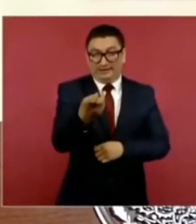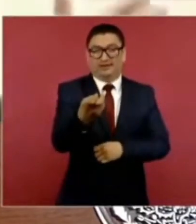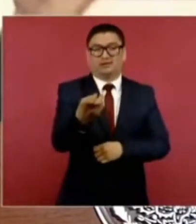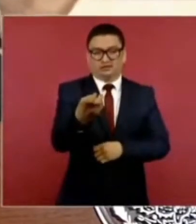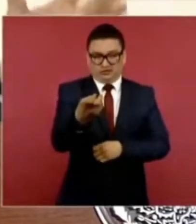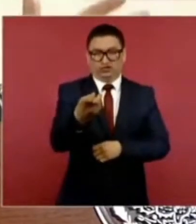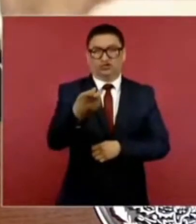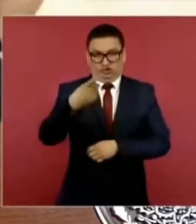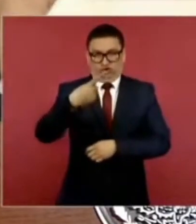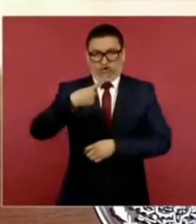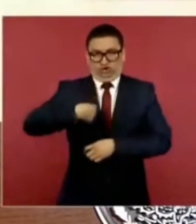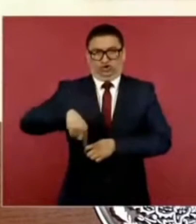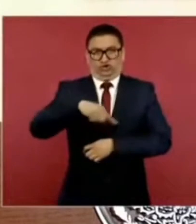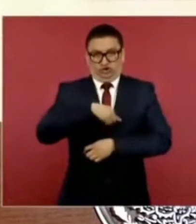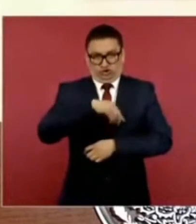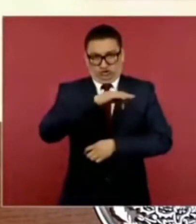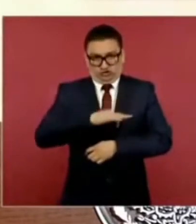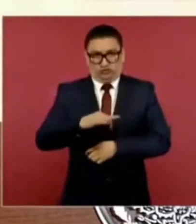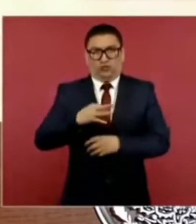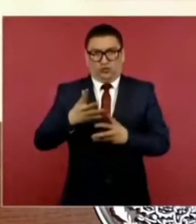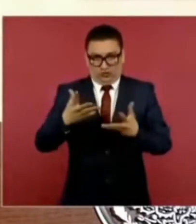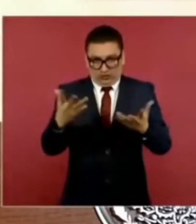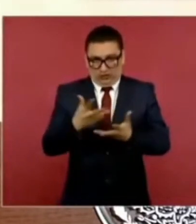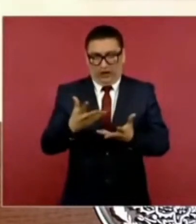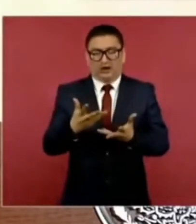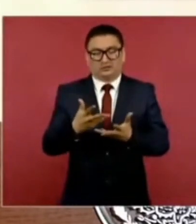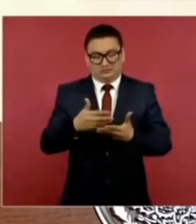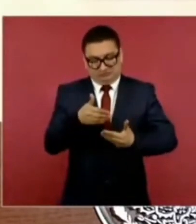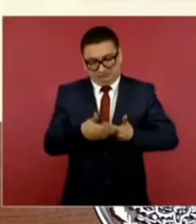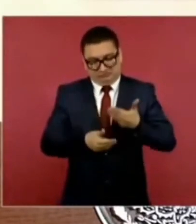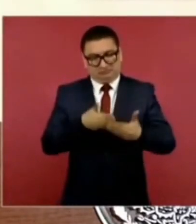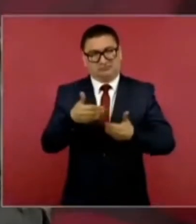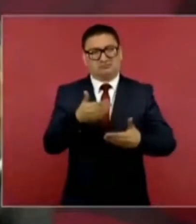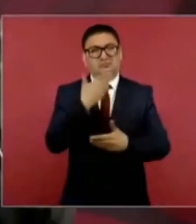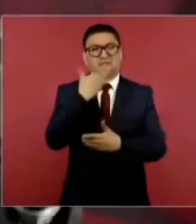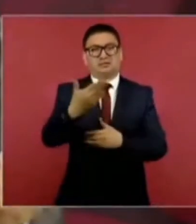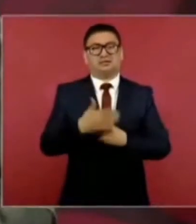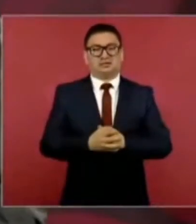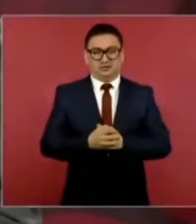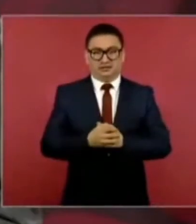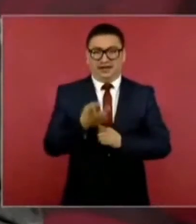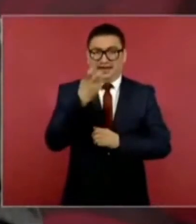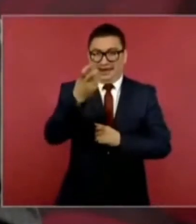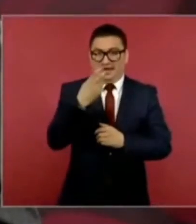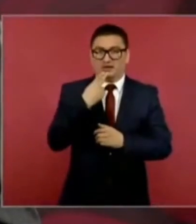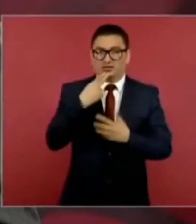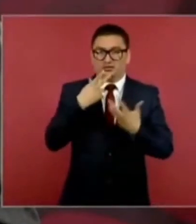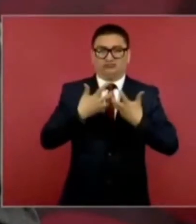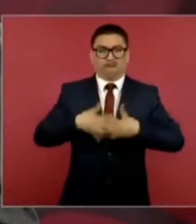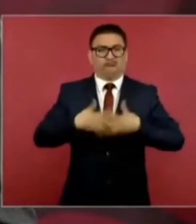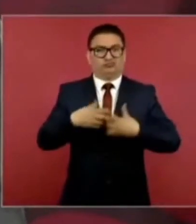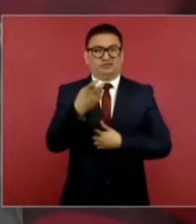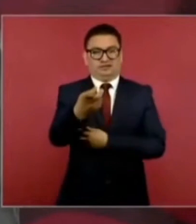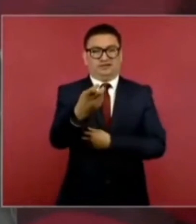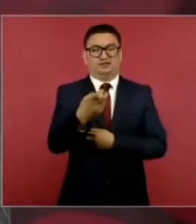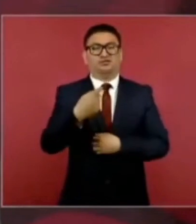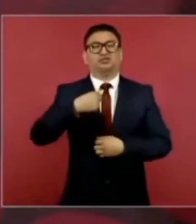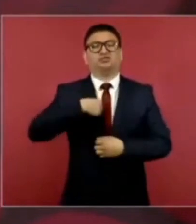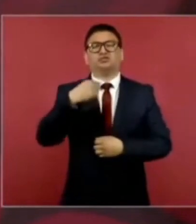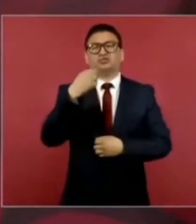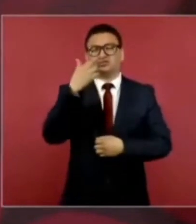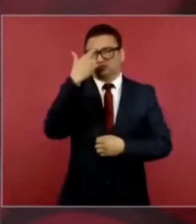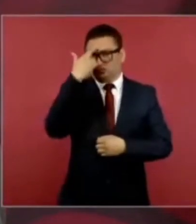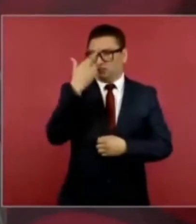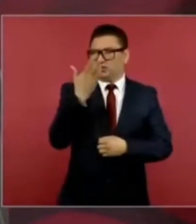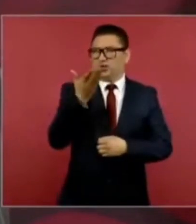lo que nos ha permitido sacar adelante el país. Nos funcionó. Yo recuerdo